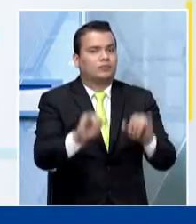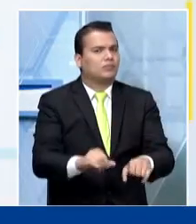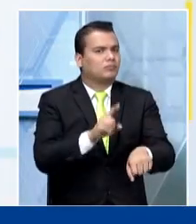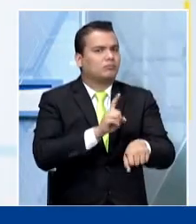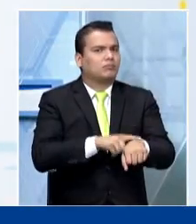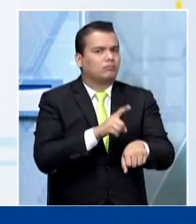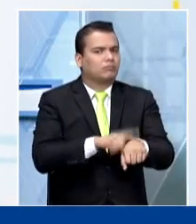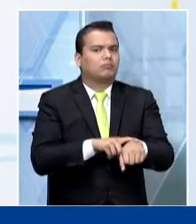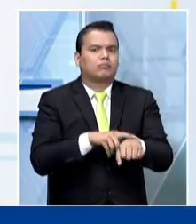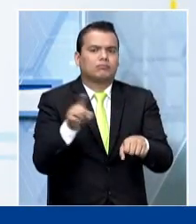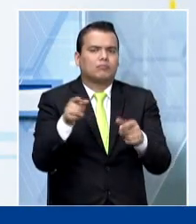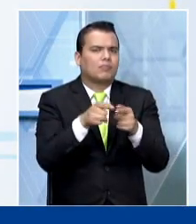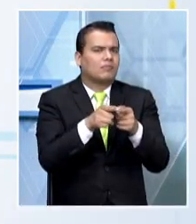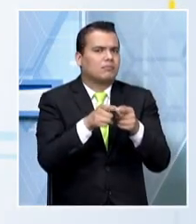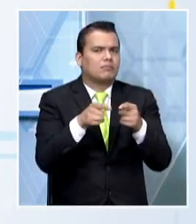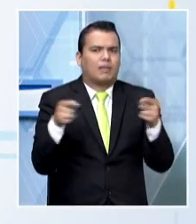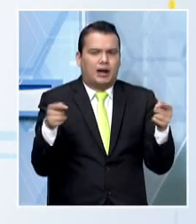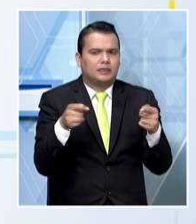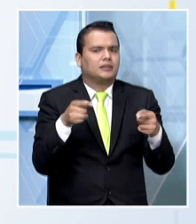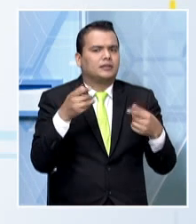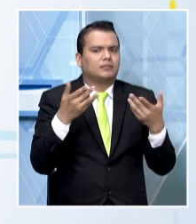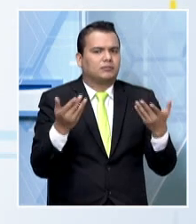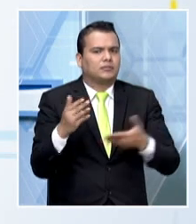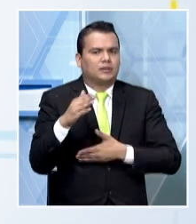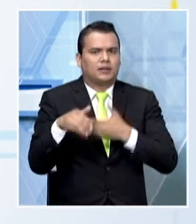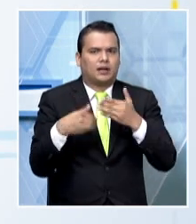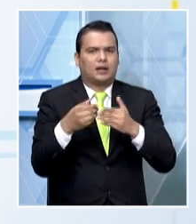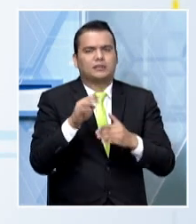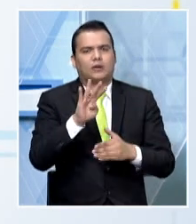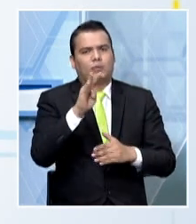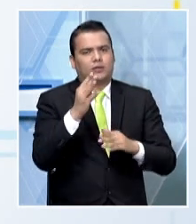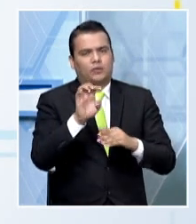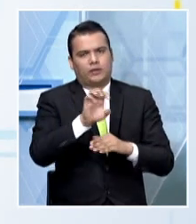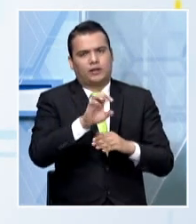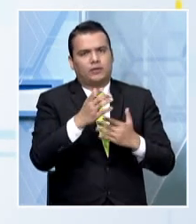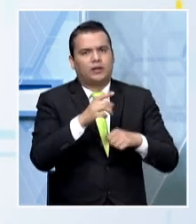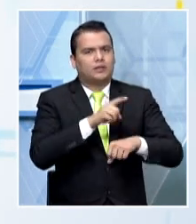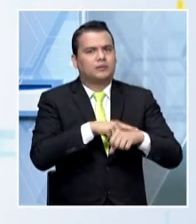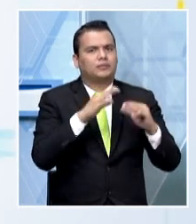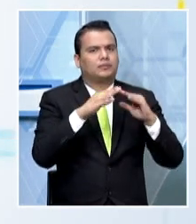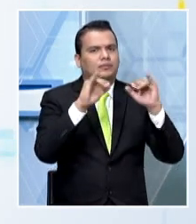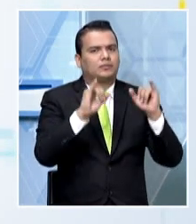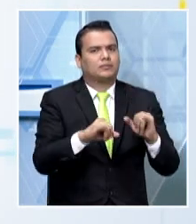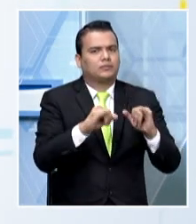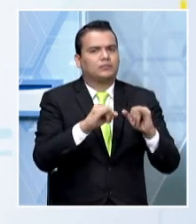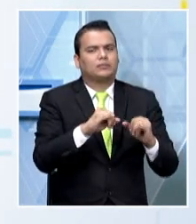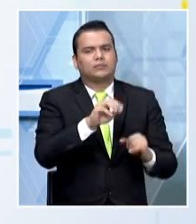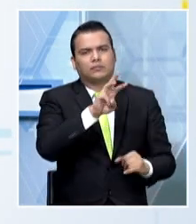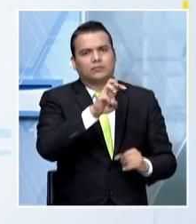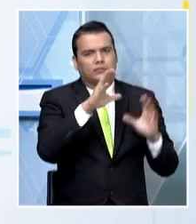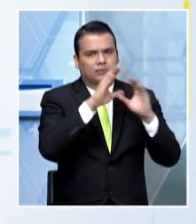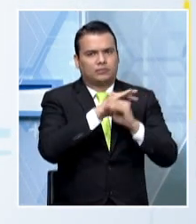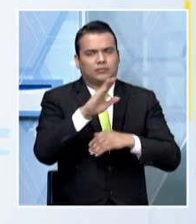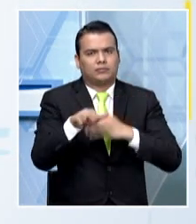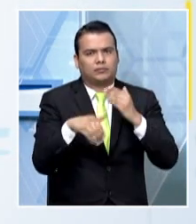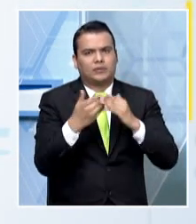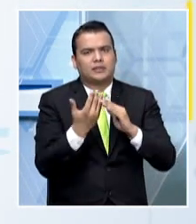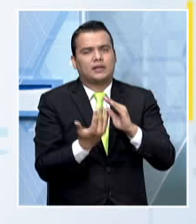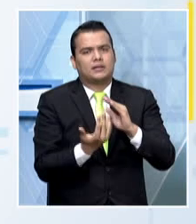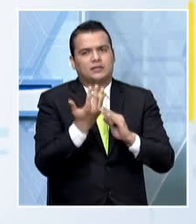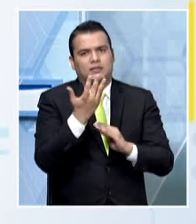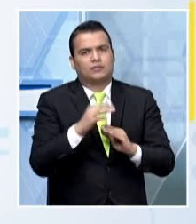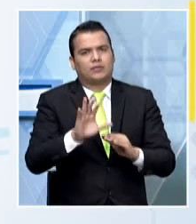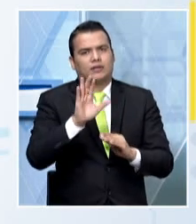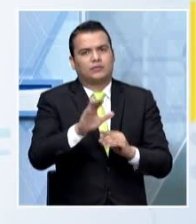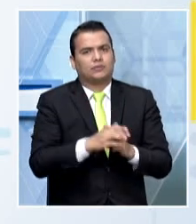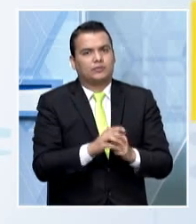y se extenderán hasta el próximo 4 de enero el toque de que de la ley seca iniciarán desde 8 de la noche hasta las 5 de la mañana del día